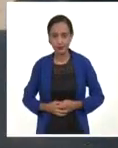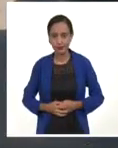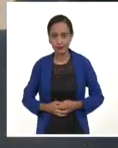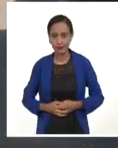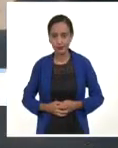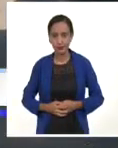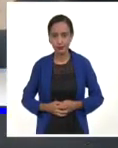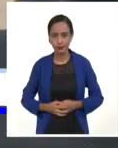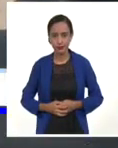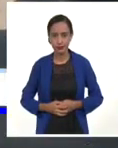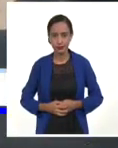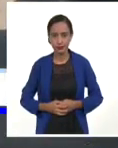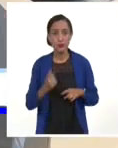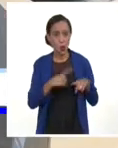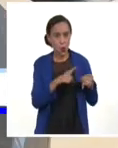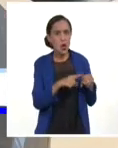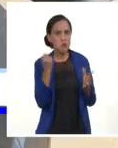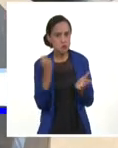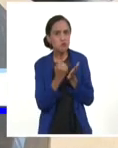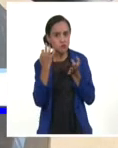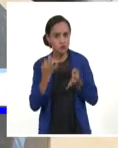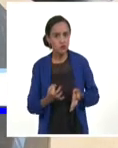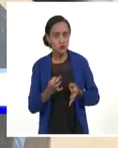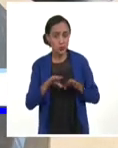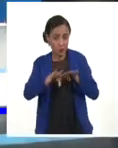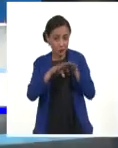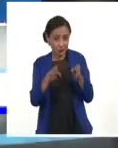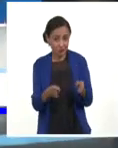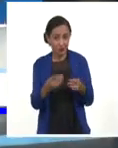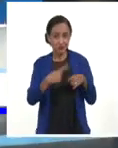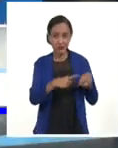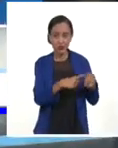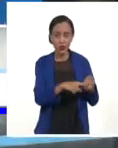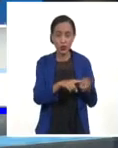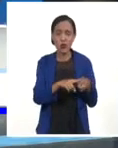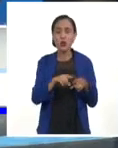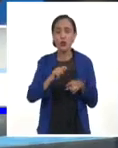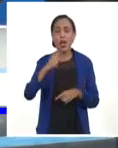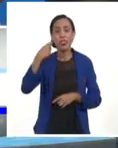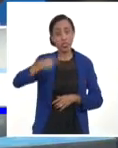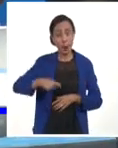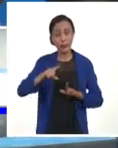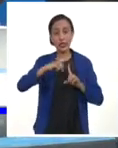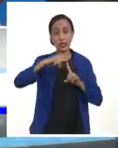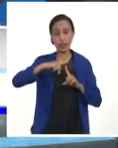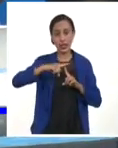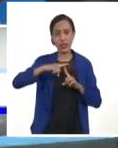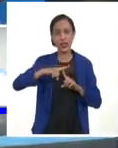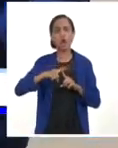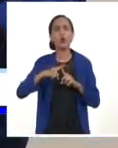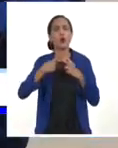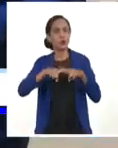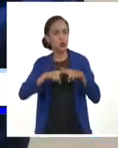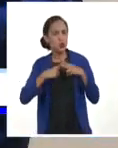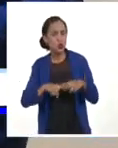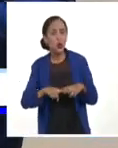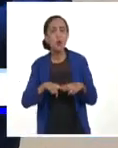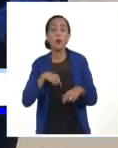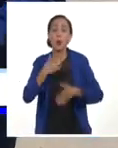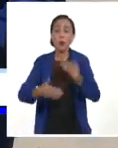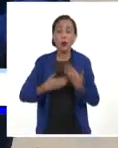Son productos certificados y con sus correspondientes dictámenes técnicos. Solucionan el déficit